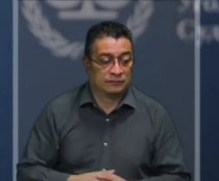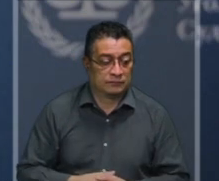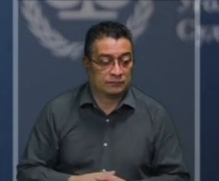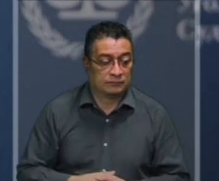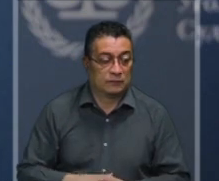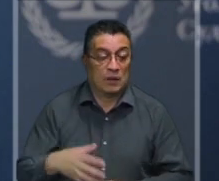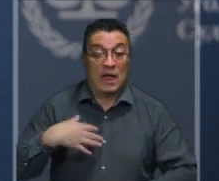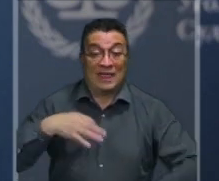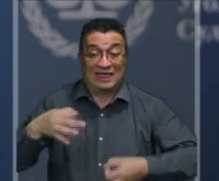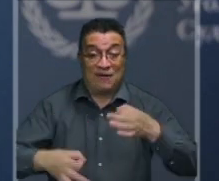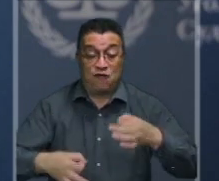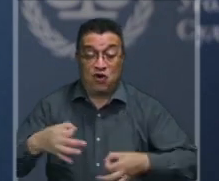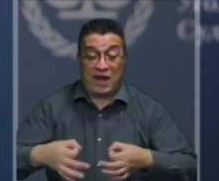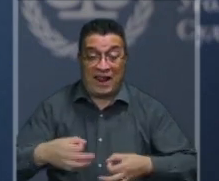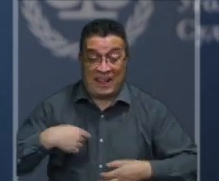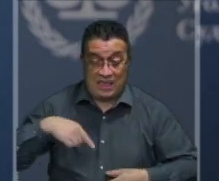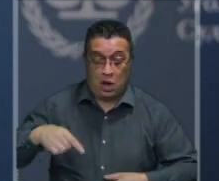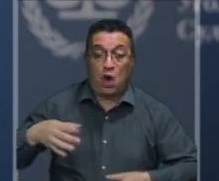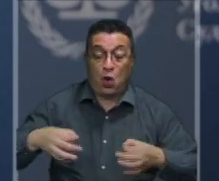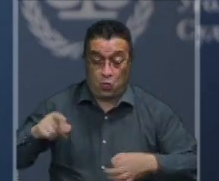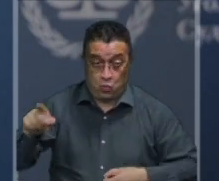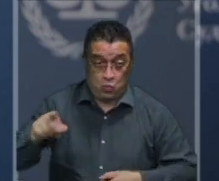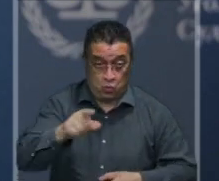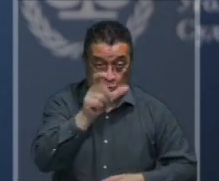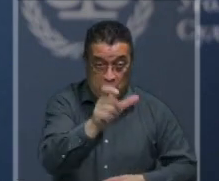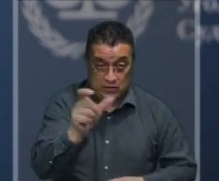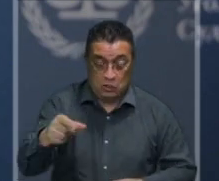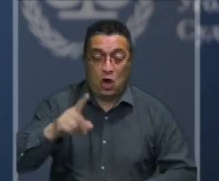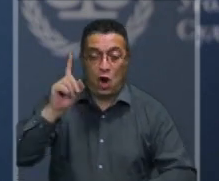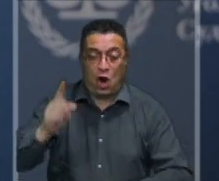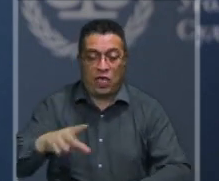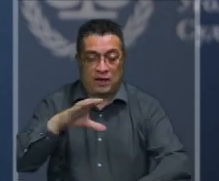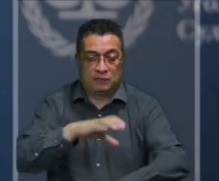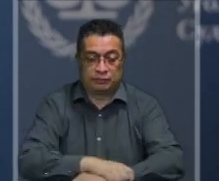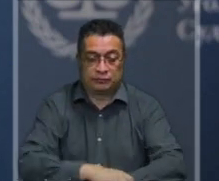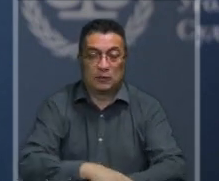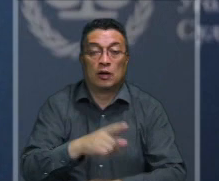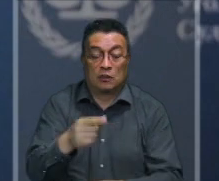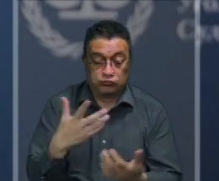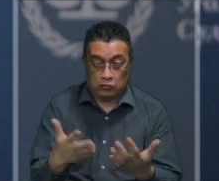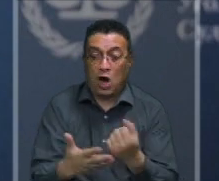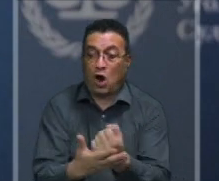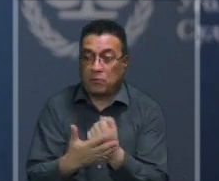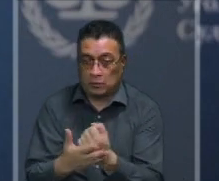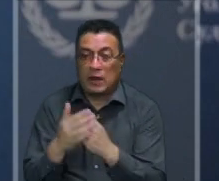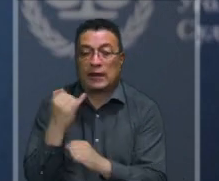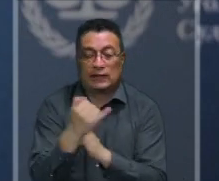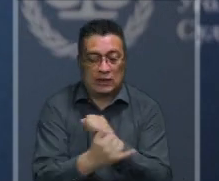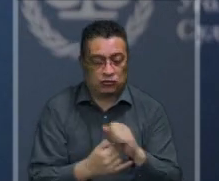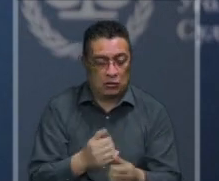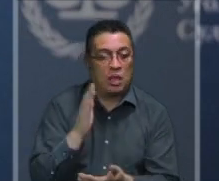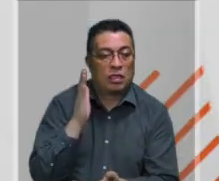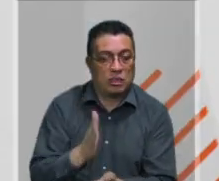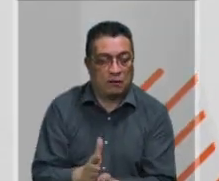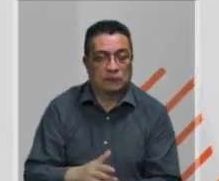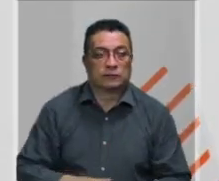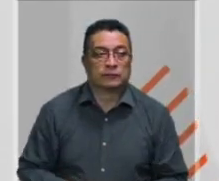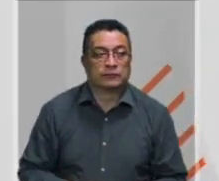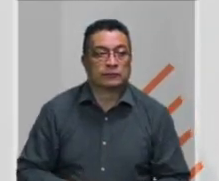Como Tribunal de Justicia, los jueces emitieron órdenes de arresto. Su ejecución depende de la cooperación internacional.